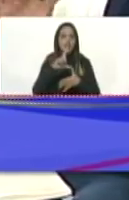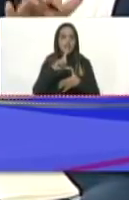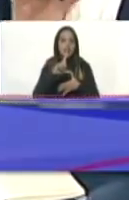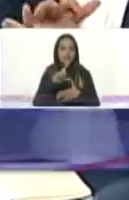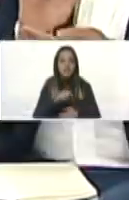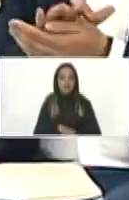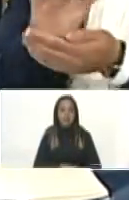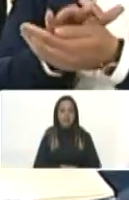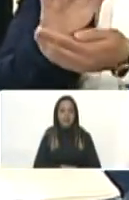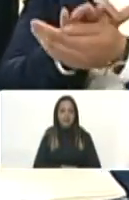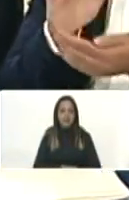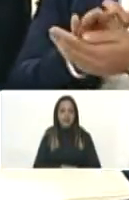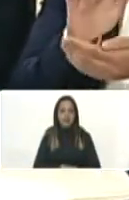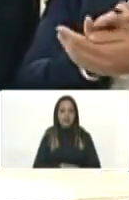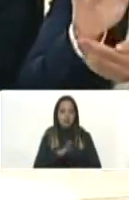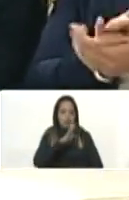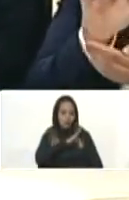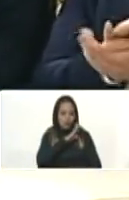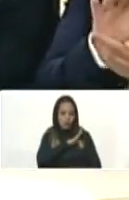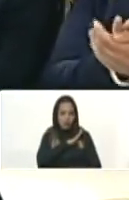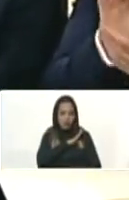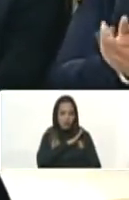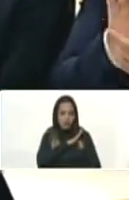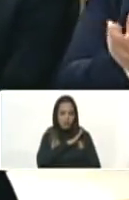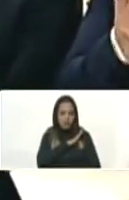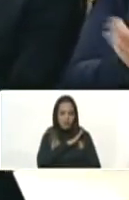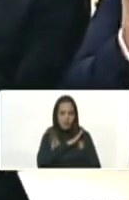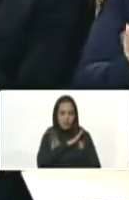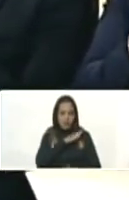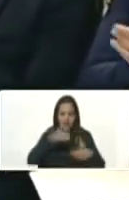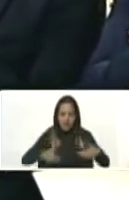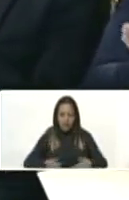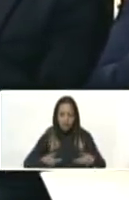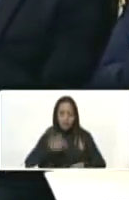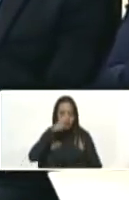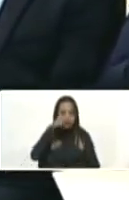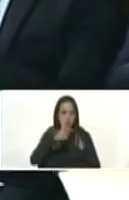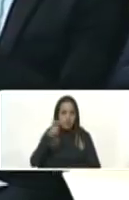latinoamericanista, propia del esfuerzo de los pueblos.